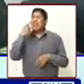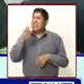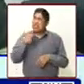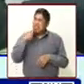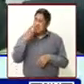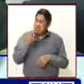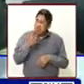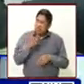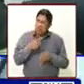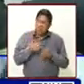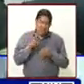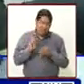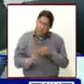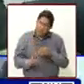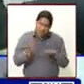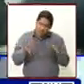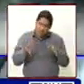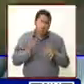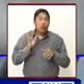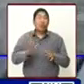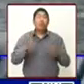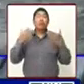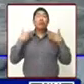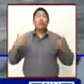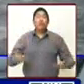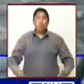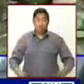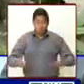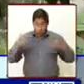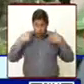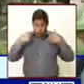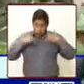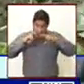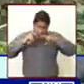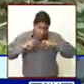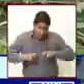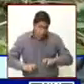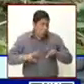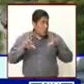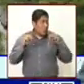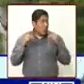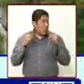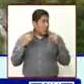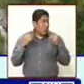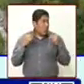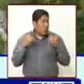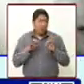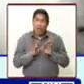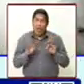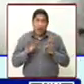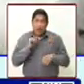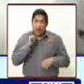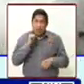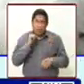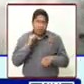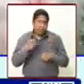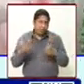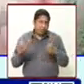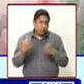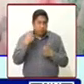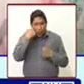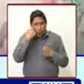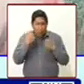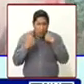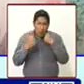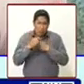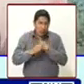es importante también conocer que el cuerpo a primera revisión que se realiza no tenía algunas lesiones. Según